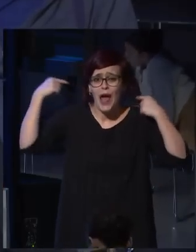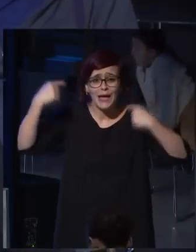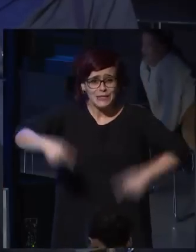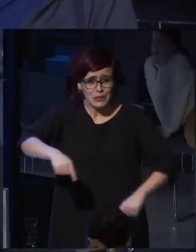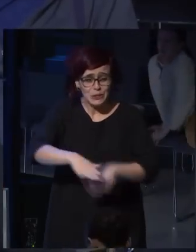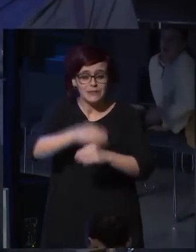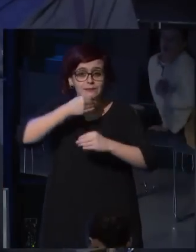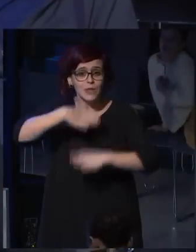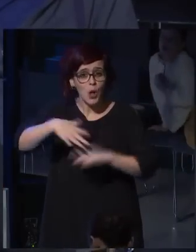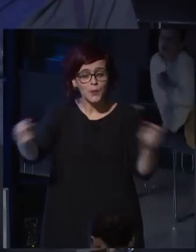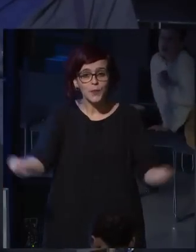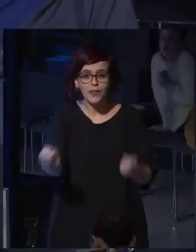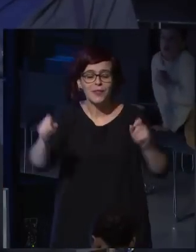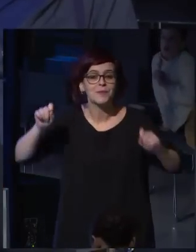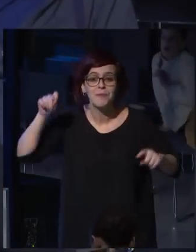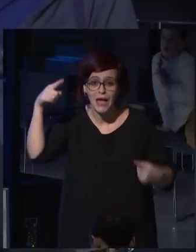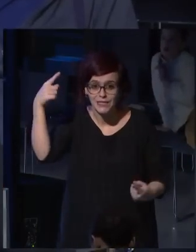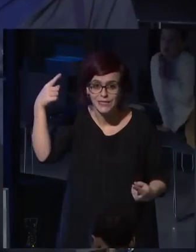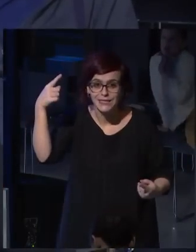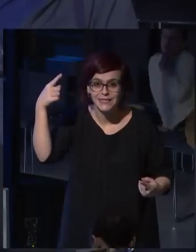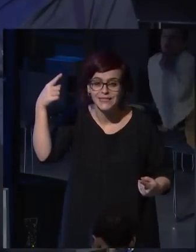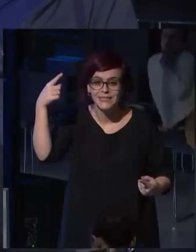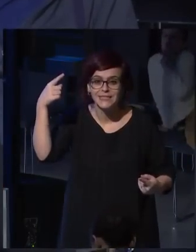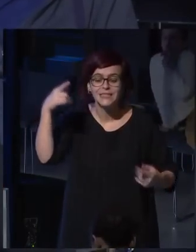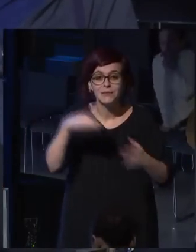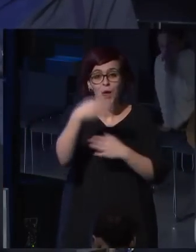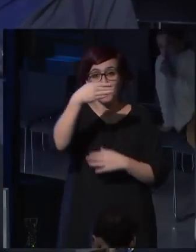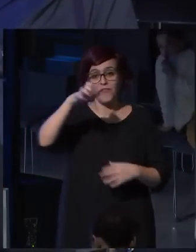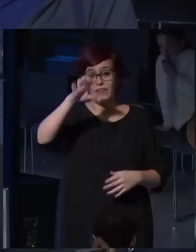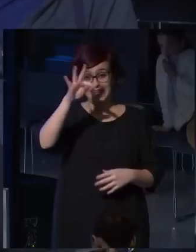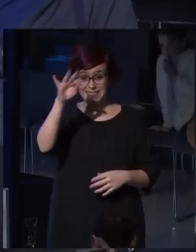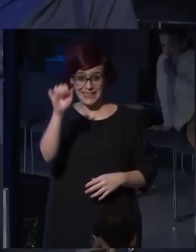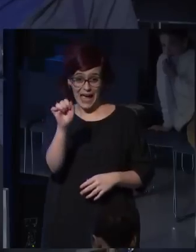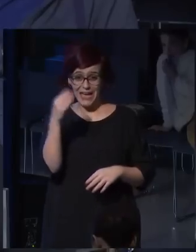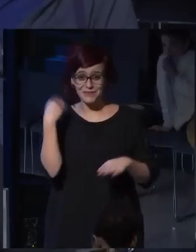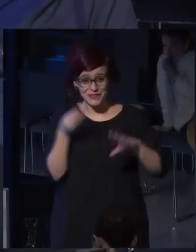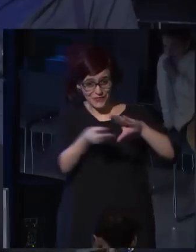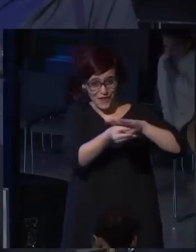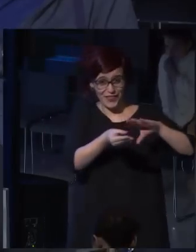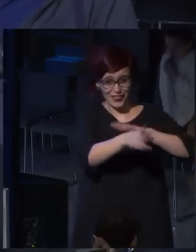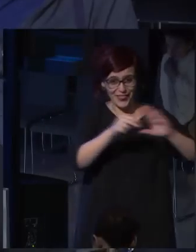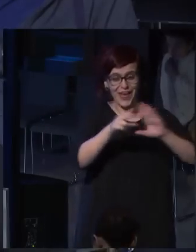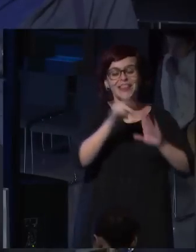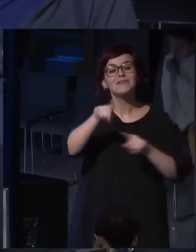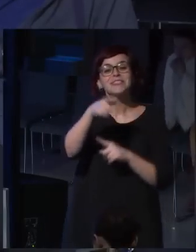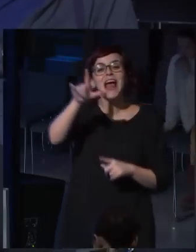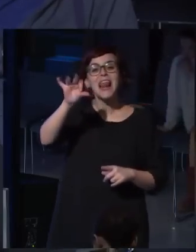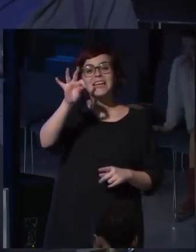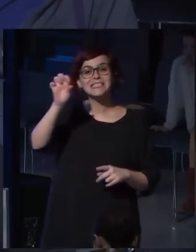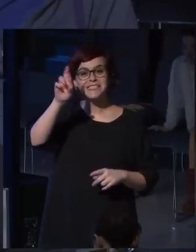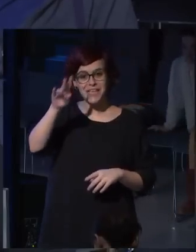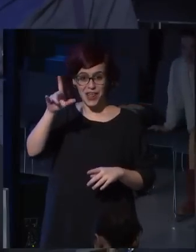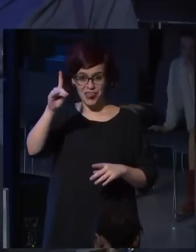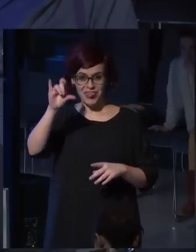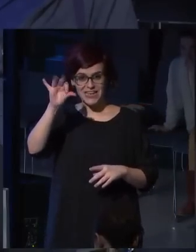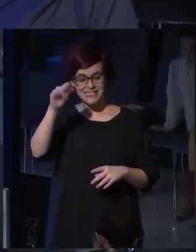historia de la publicidad. Yo creo que, bueno, detrás del Beta, pues debe ser esto, que fue la historia del Laserdisc. No sé si alguien tuvo